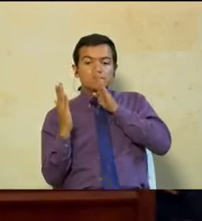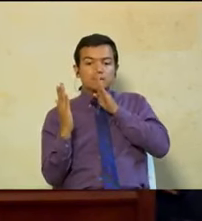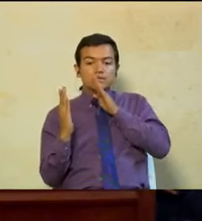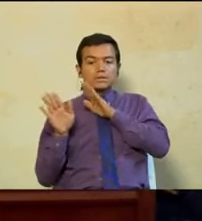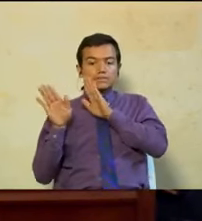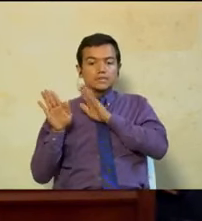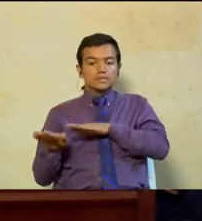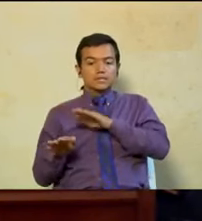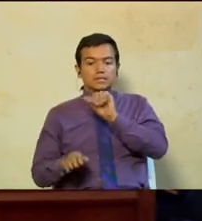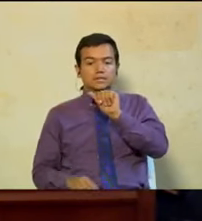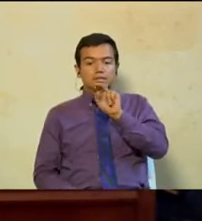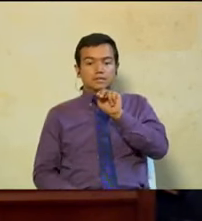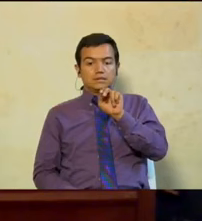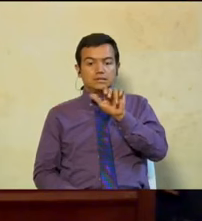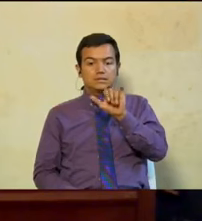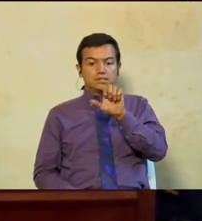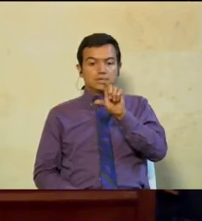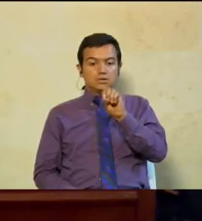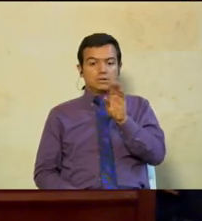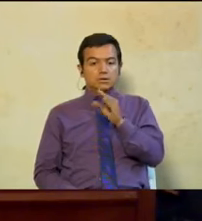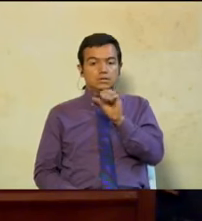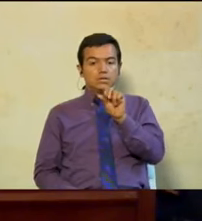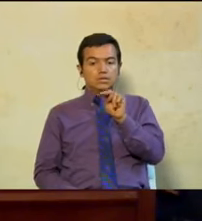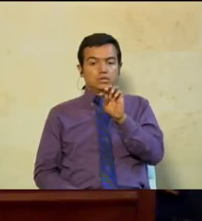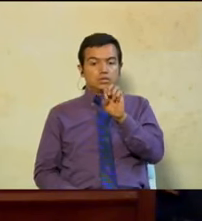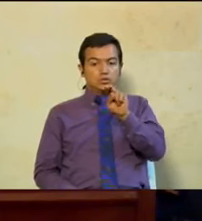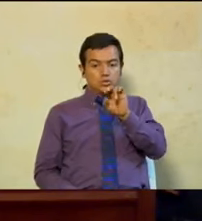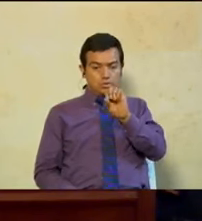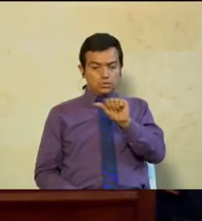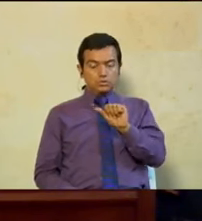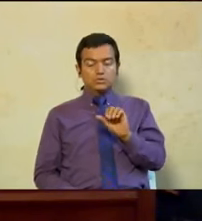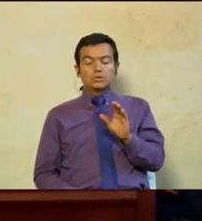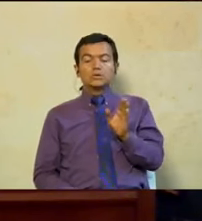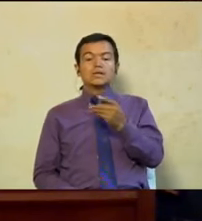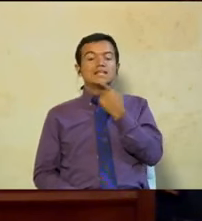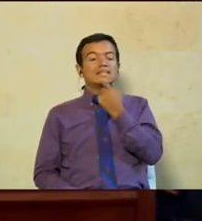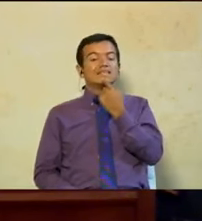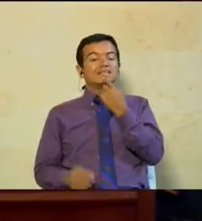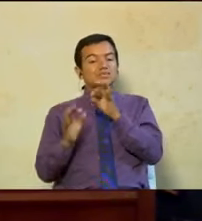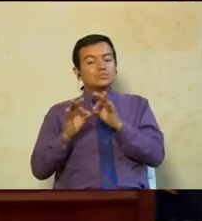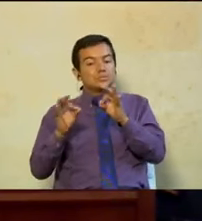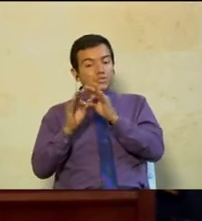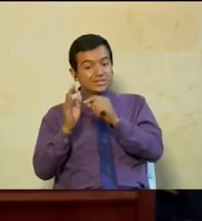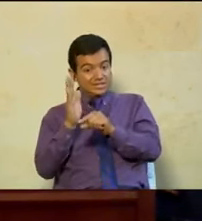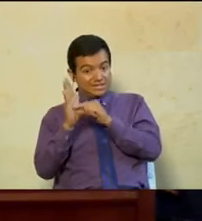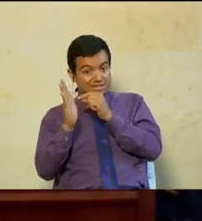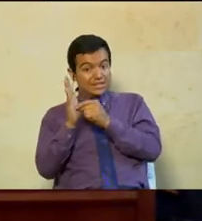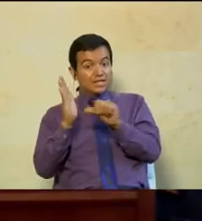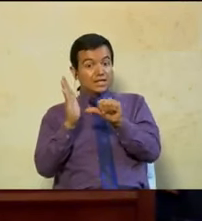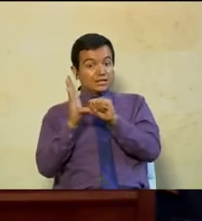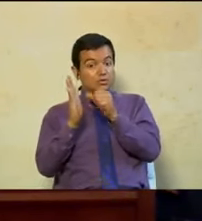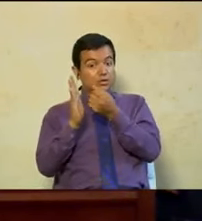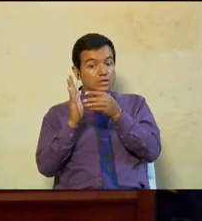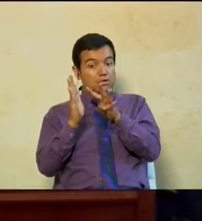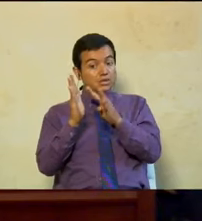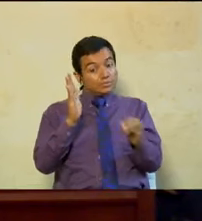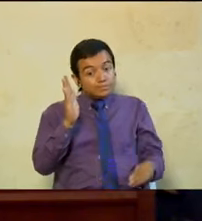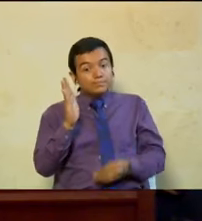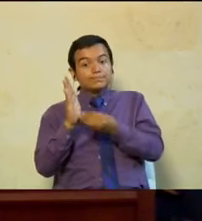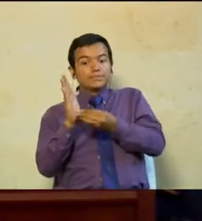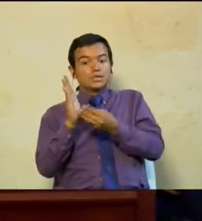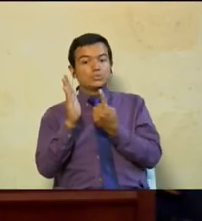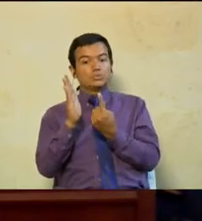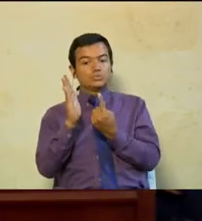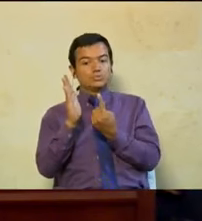Angelo Antonio villamil Benavides pide adicionar un numeral al artículo 14 un